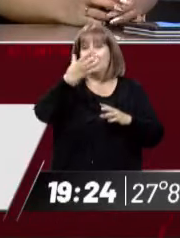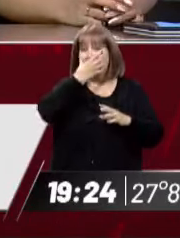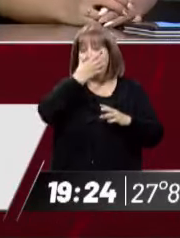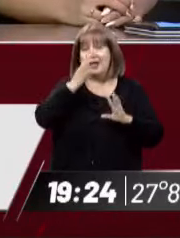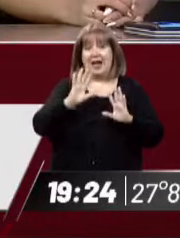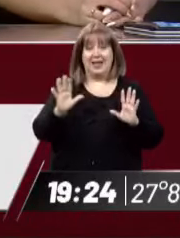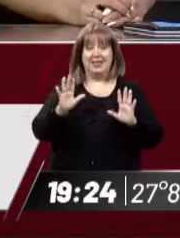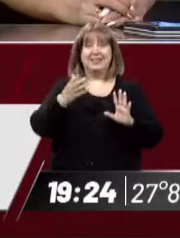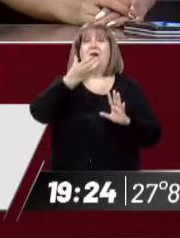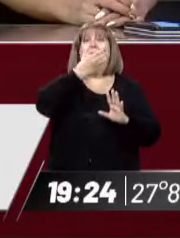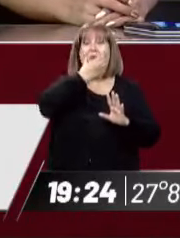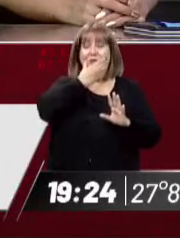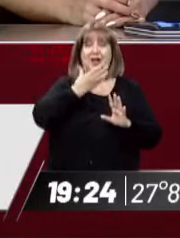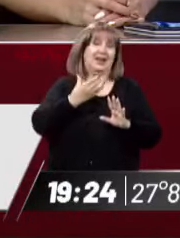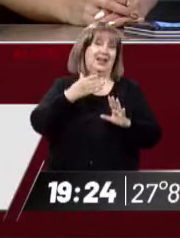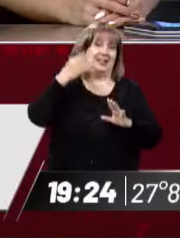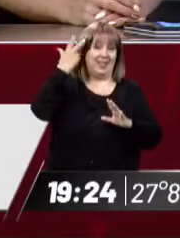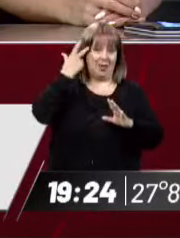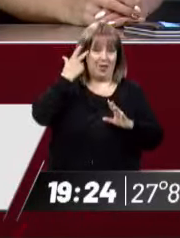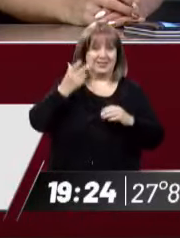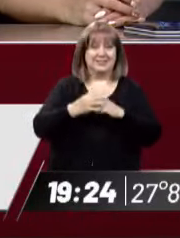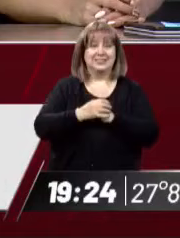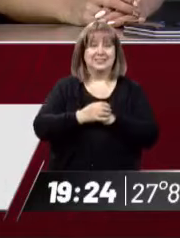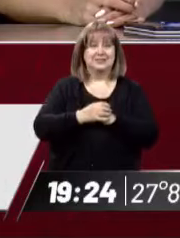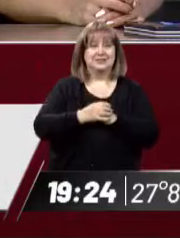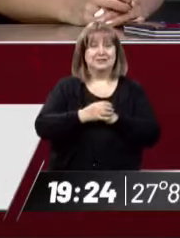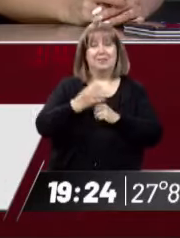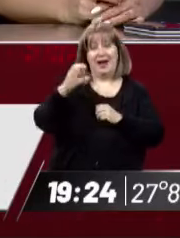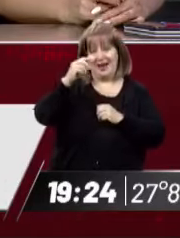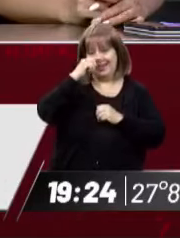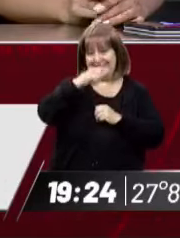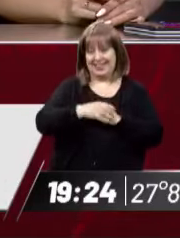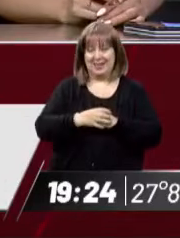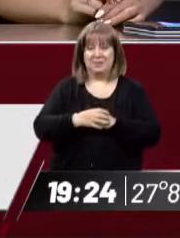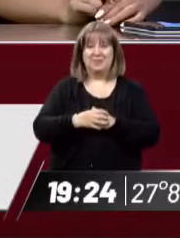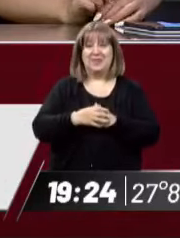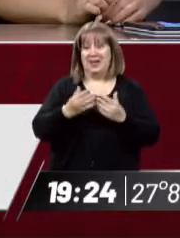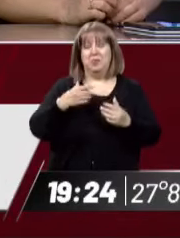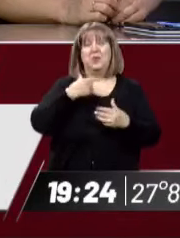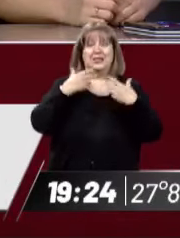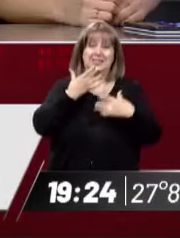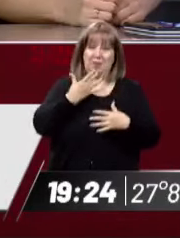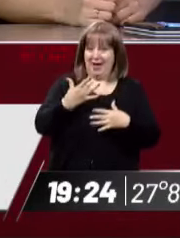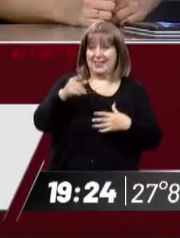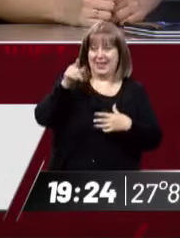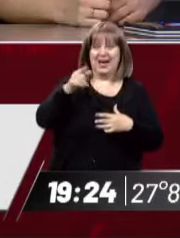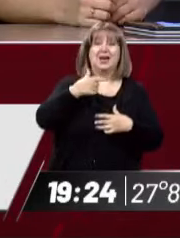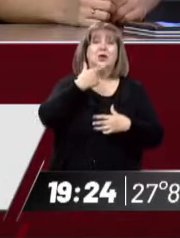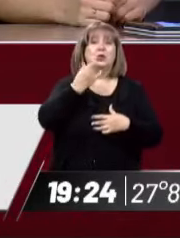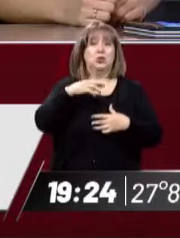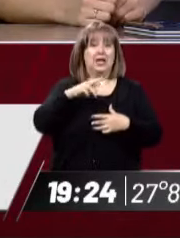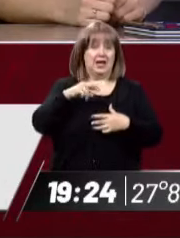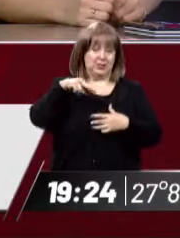sacamos la careta, se puso la careta, sí. para nosotros, Susana, ahí muy en la pantalla del 7. Así que muy simpática, muy divertida, la